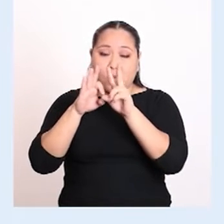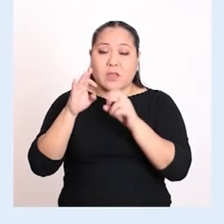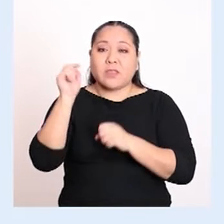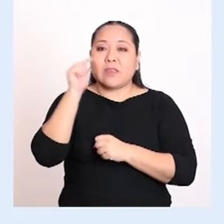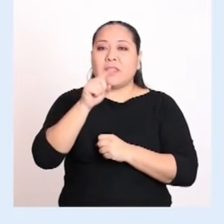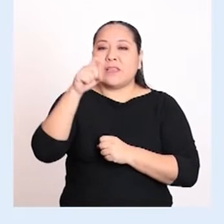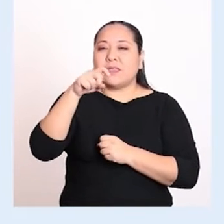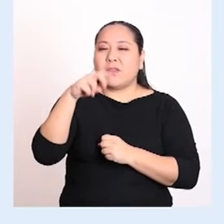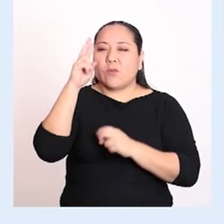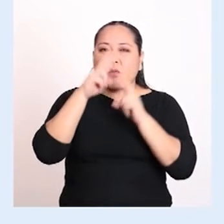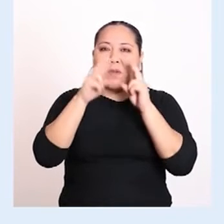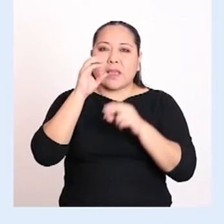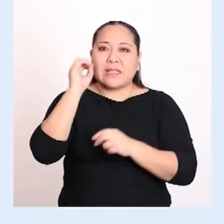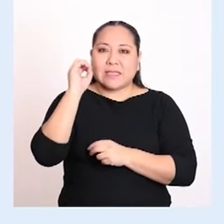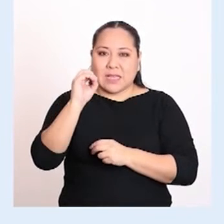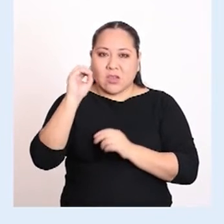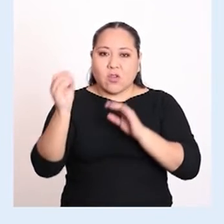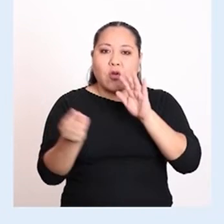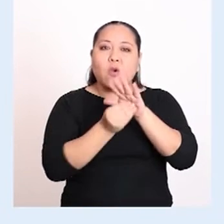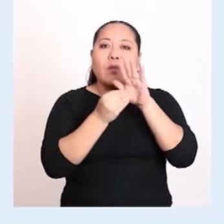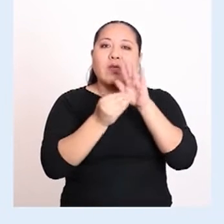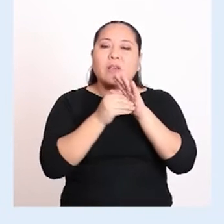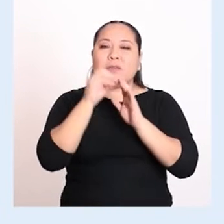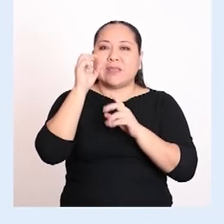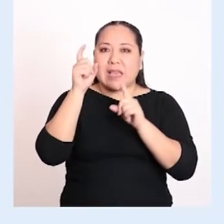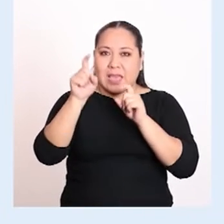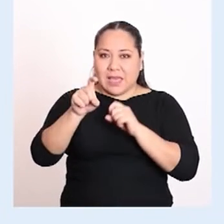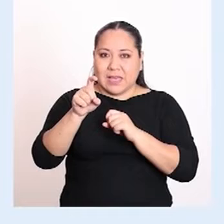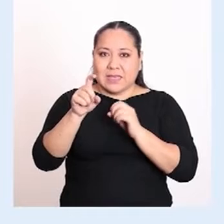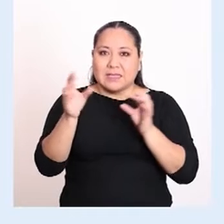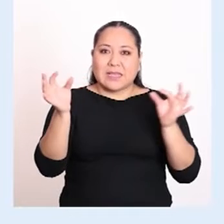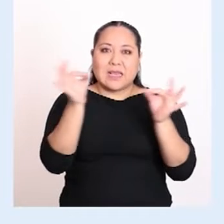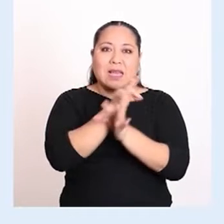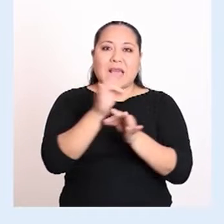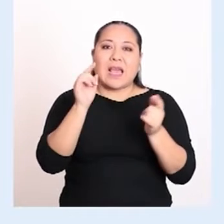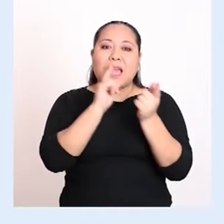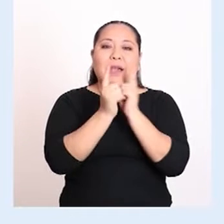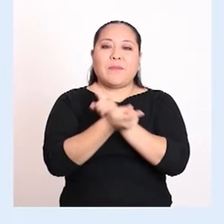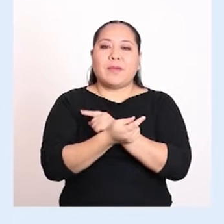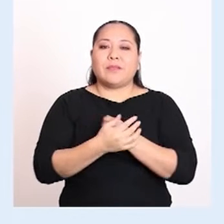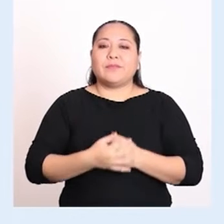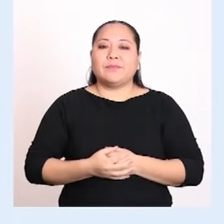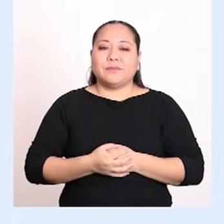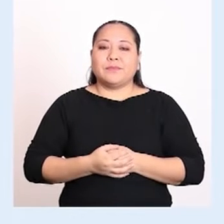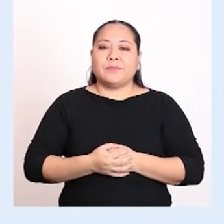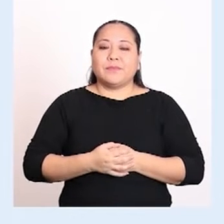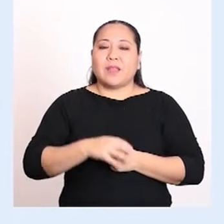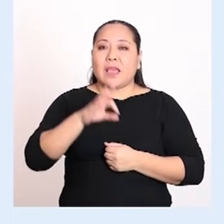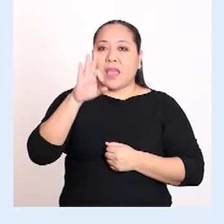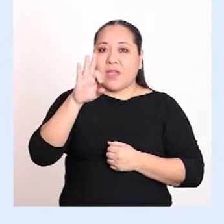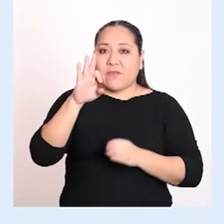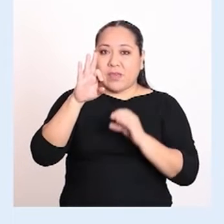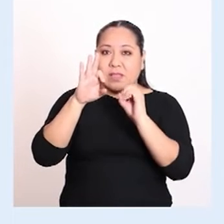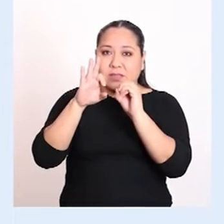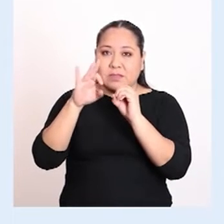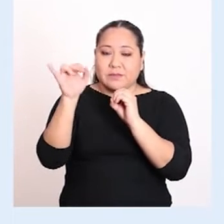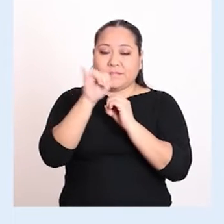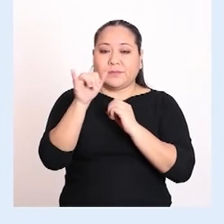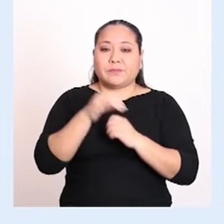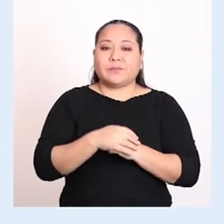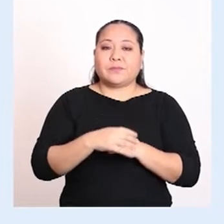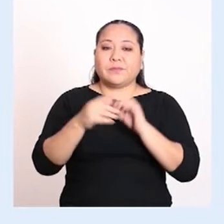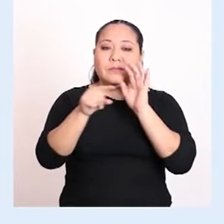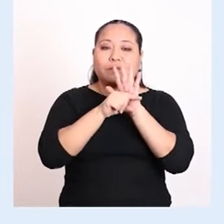le daremos el valor de 0 a x. Reemplazando, tenemos f de 0 igual